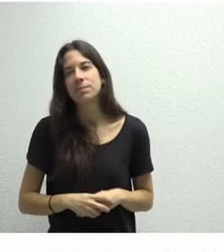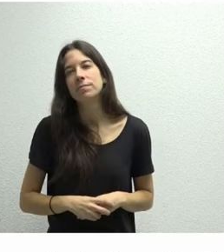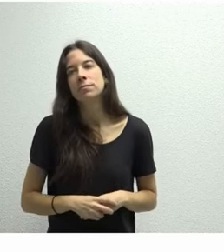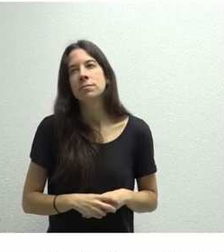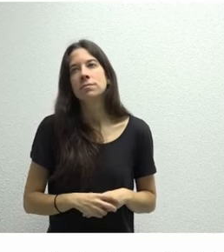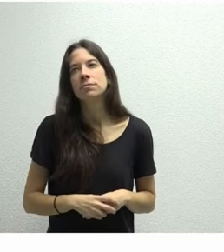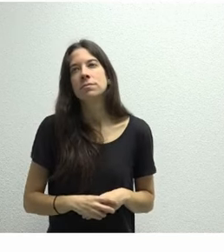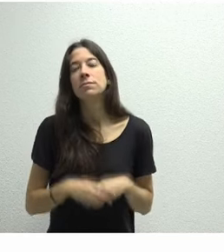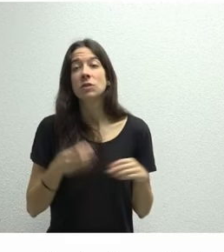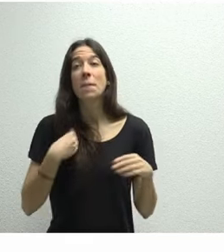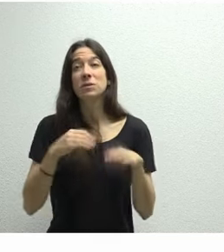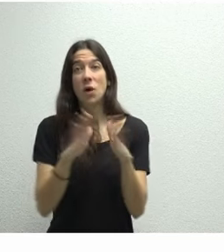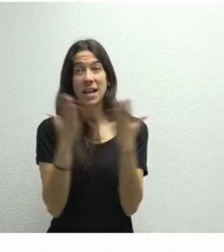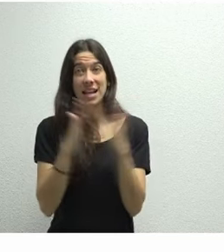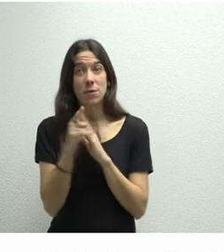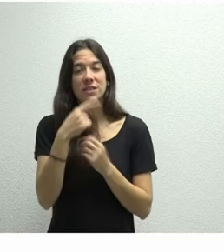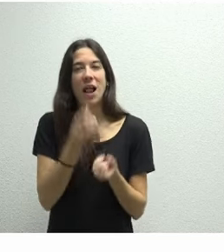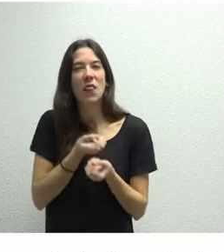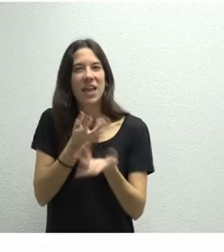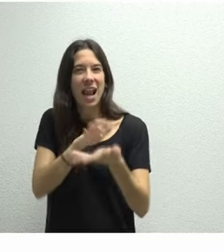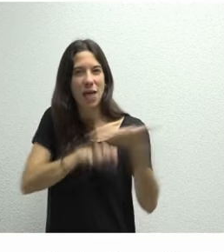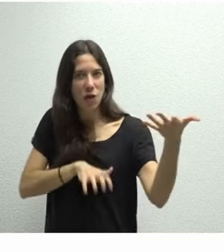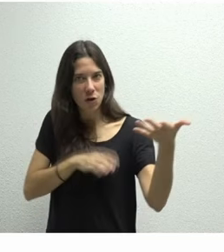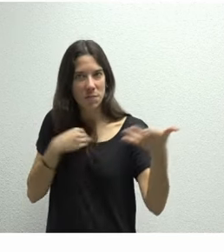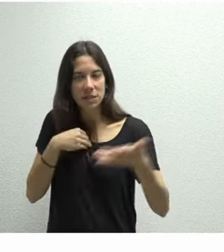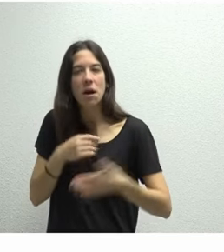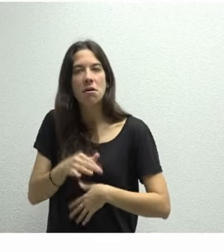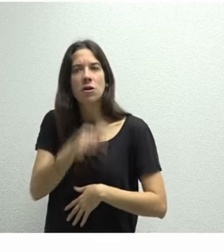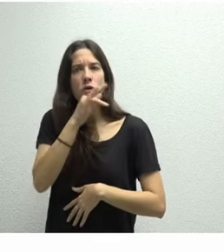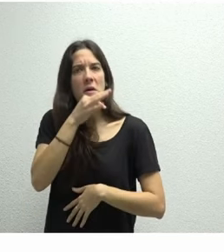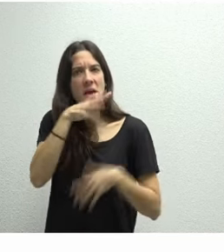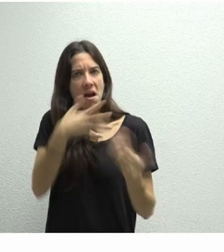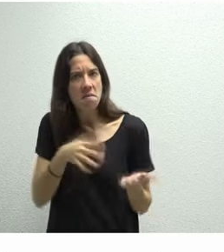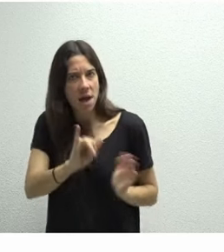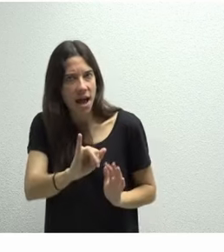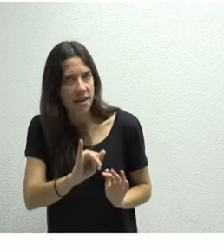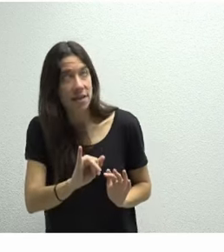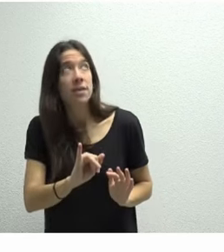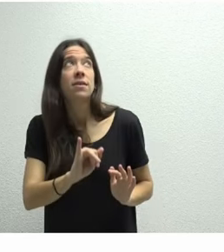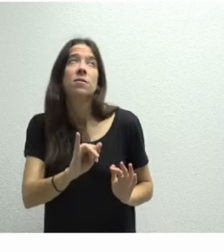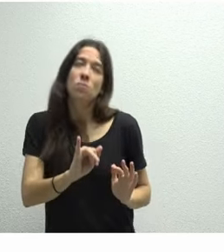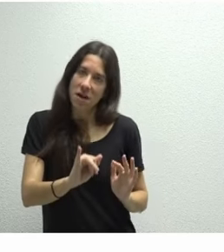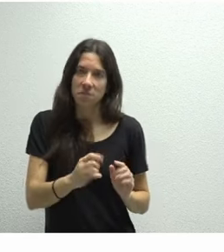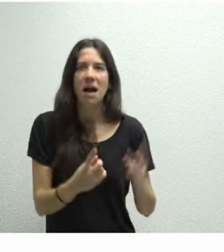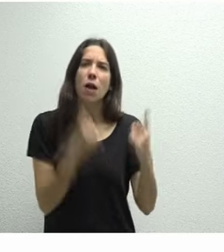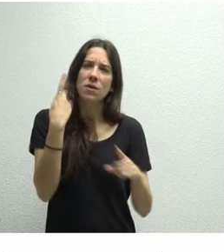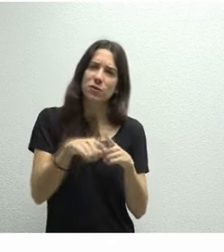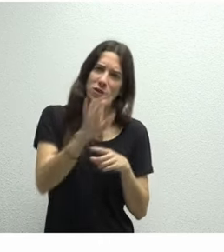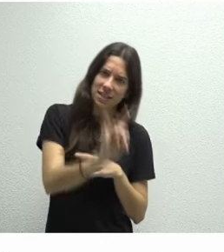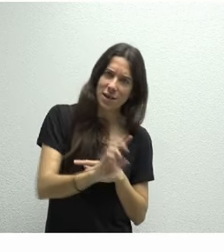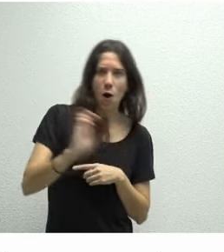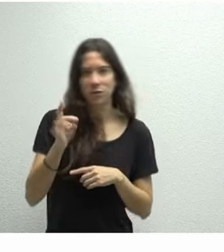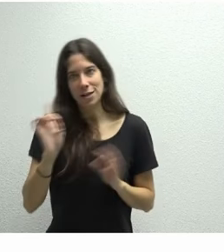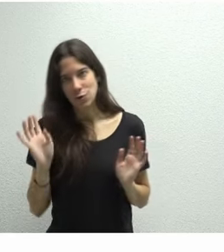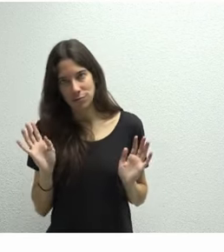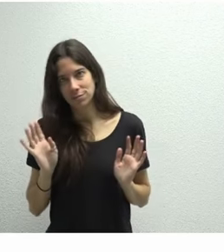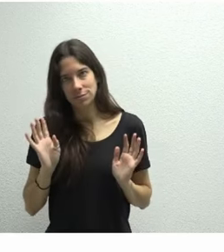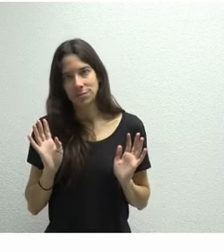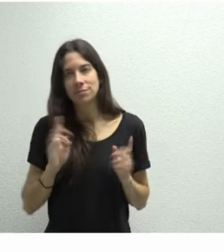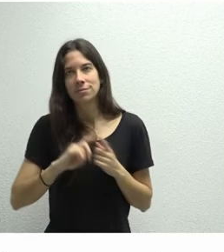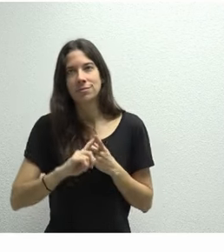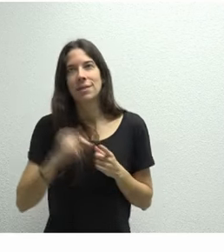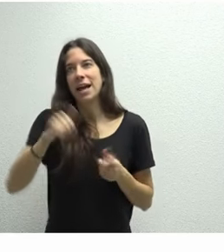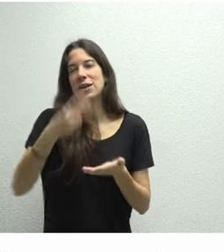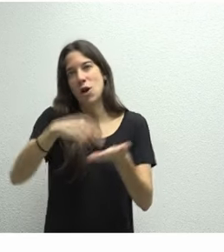puso en ese libro en esa declaración eh sigue vigente Bueno algunas cosas sí otras no eh luego veremos al final no vamos a